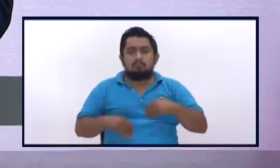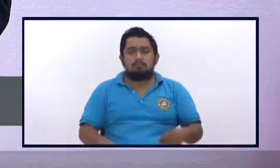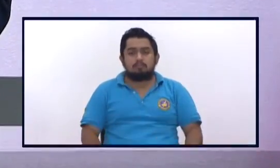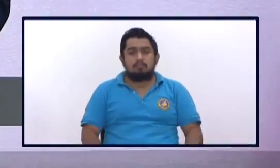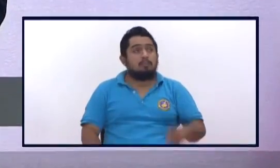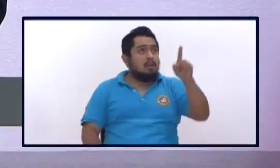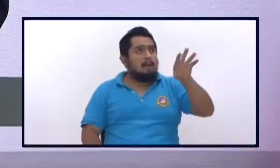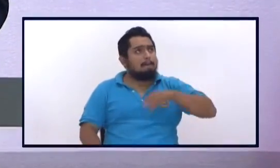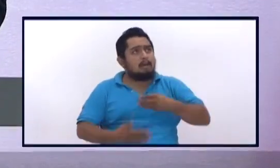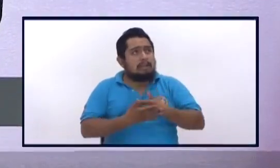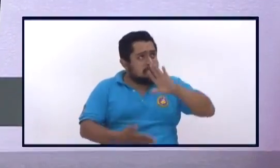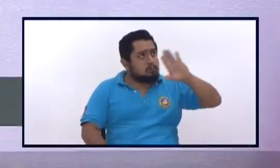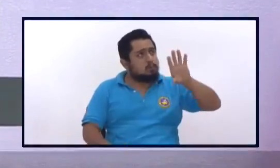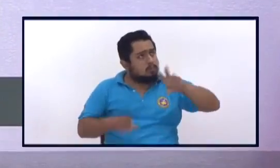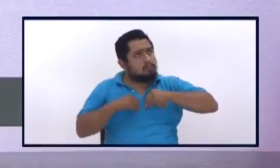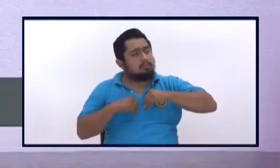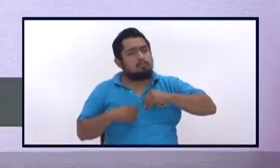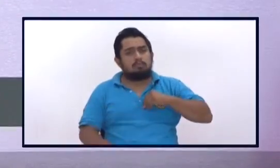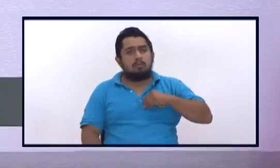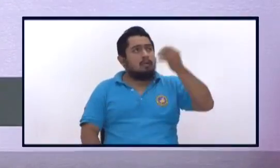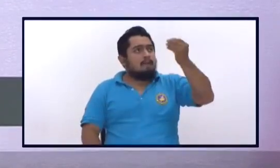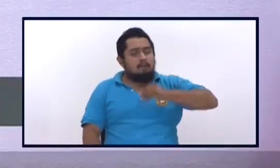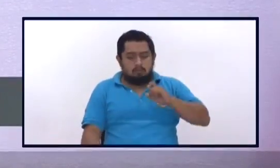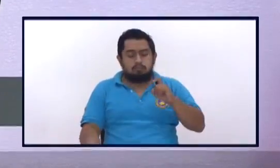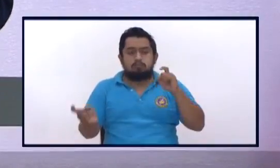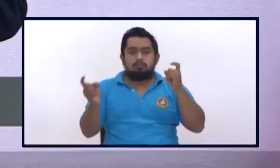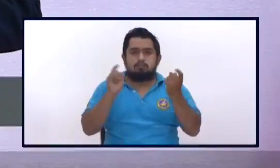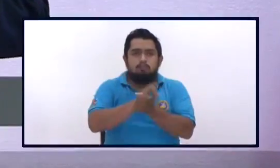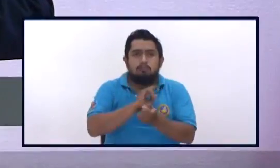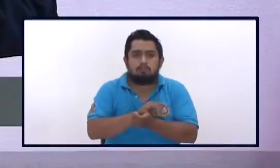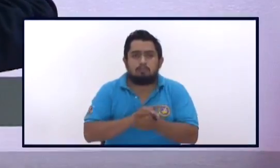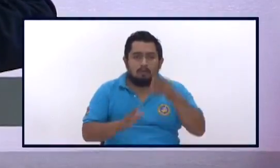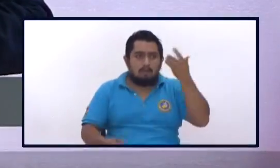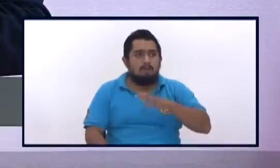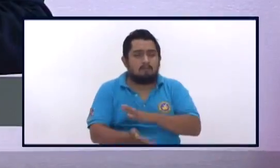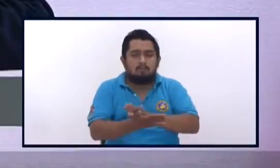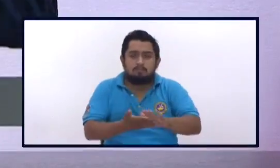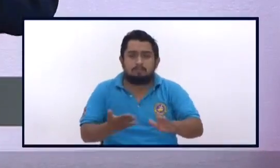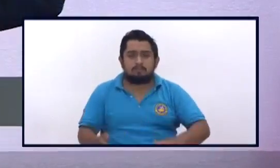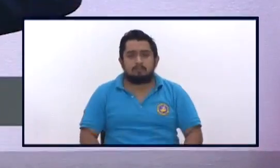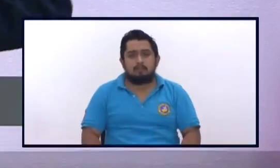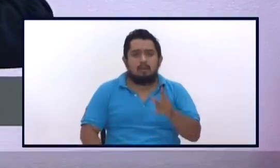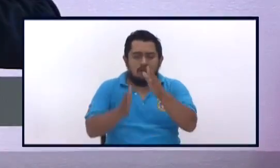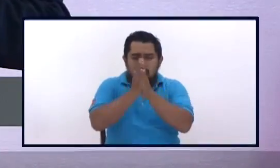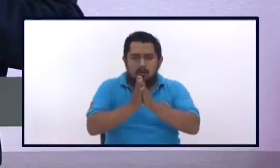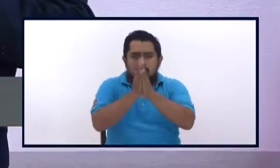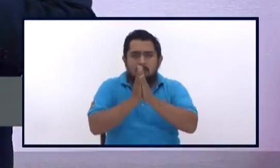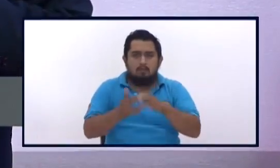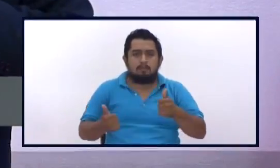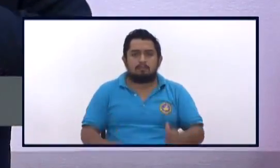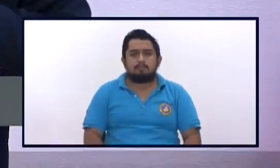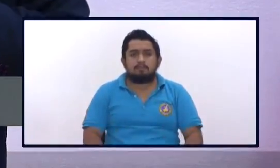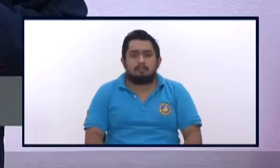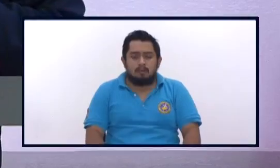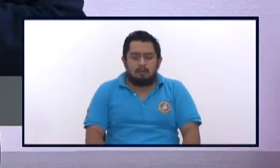pídele a dios que te redime pide el adiós que te limpia este motivo ahora conmigo hay dónde estás de la siguiente